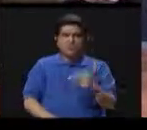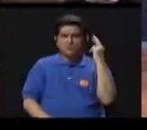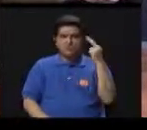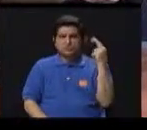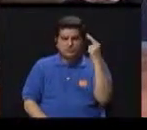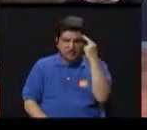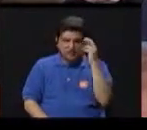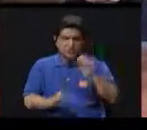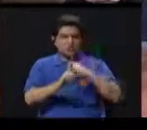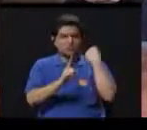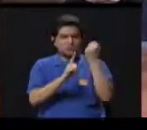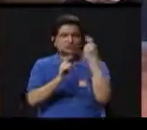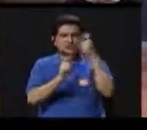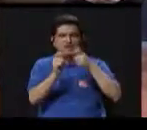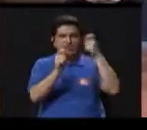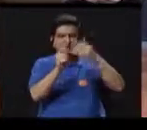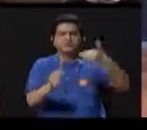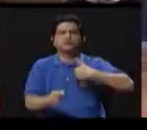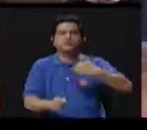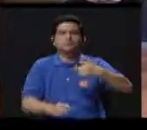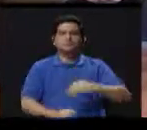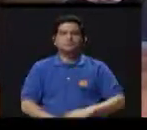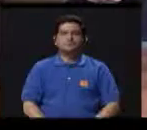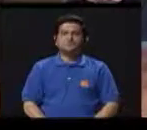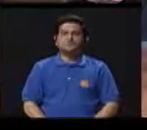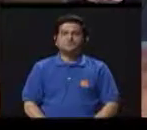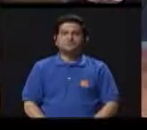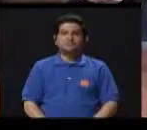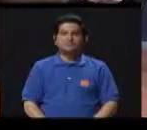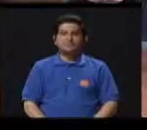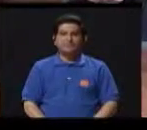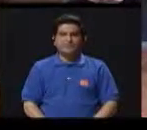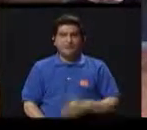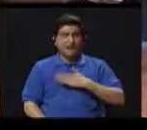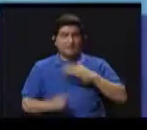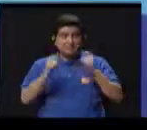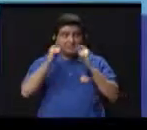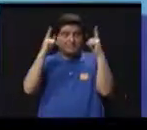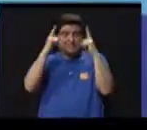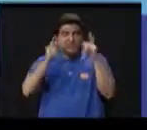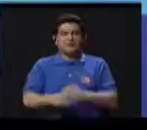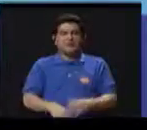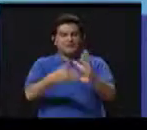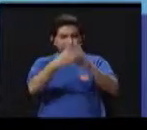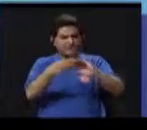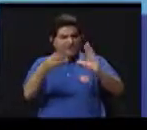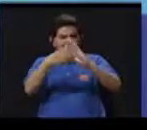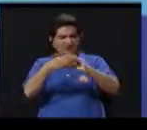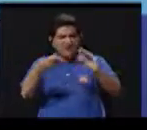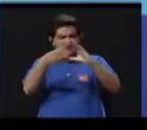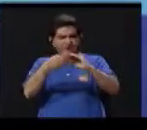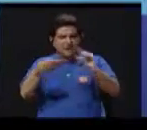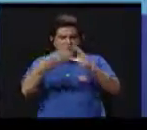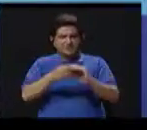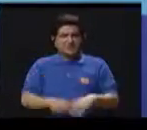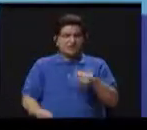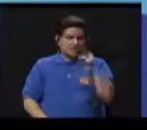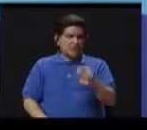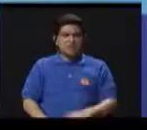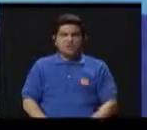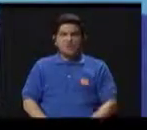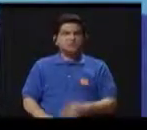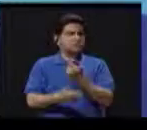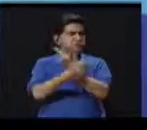ellos por las condiciones específicas que tenían. Me sorprende cómo discurre la narrativa y cómo ellos